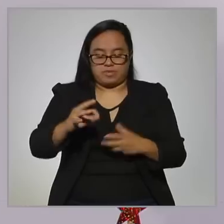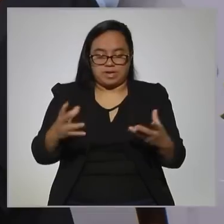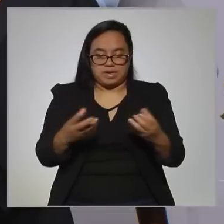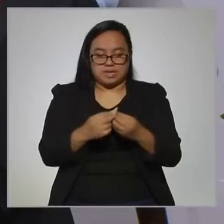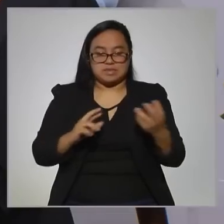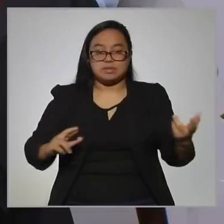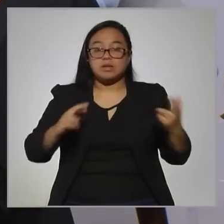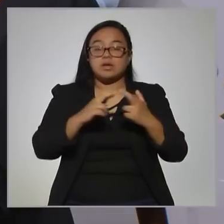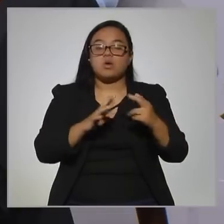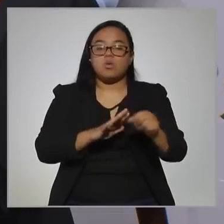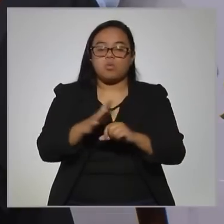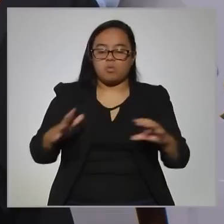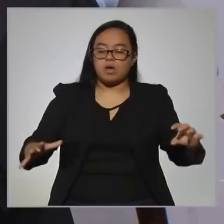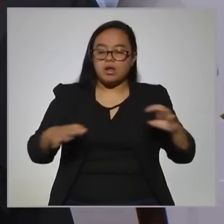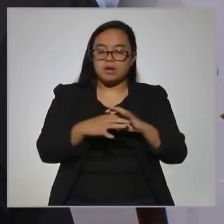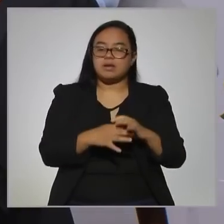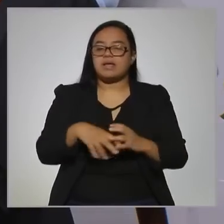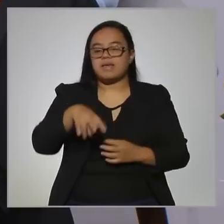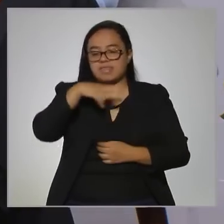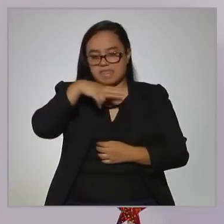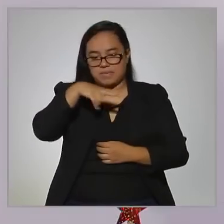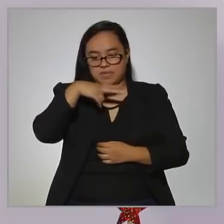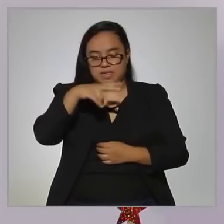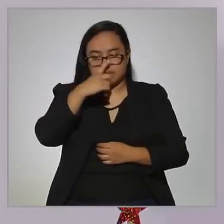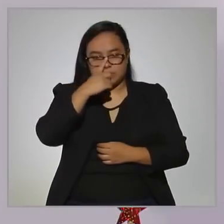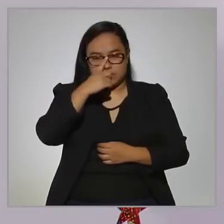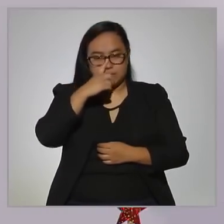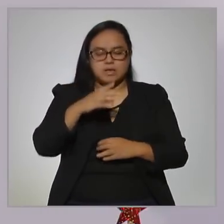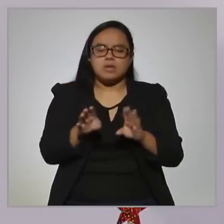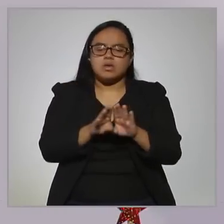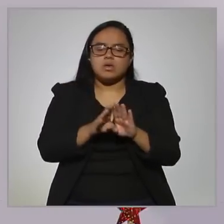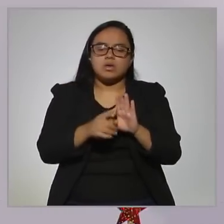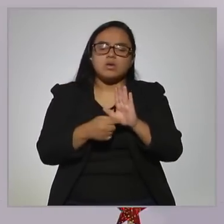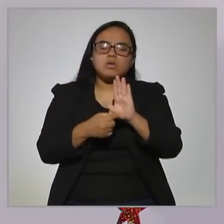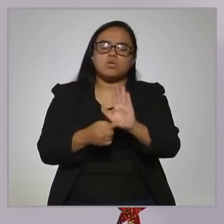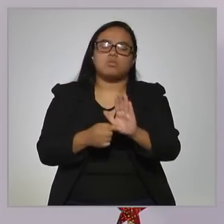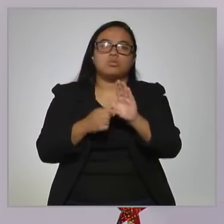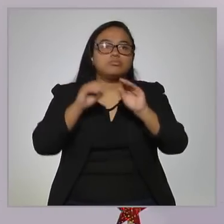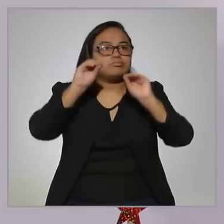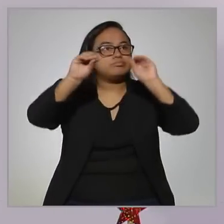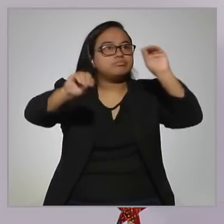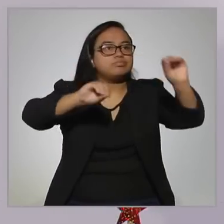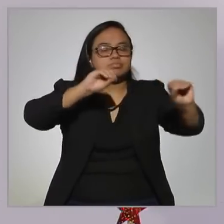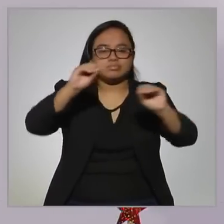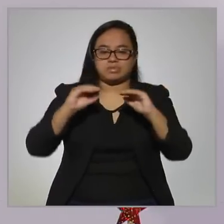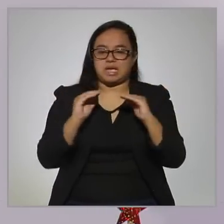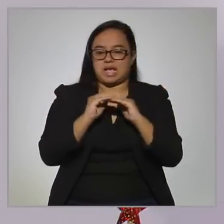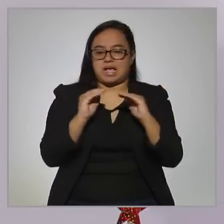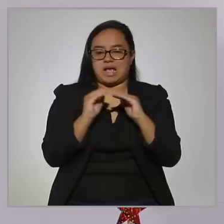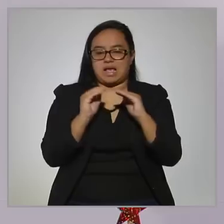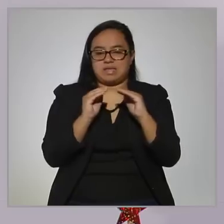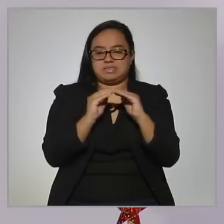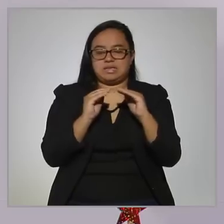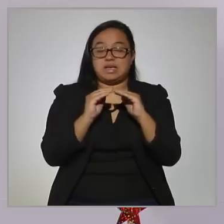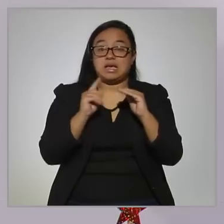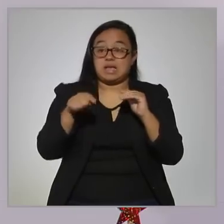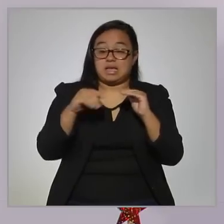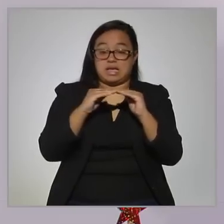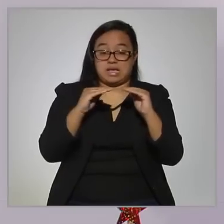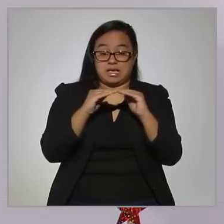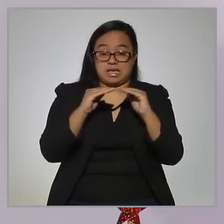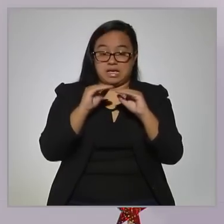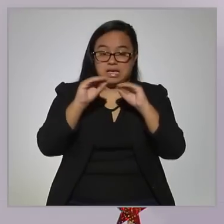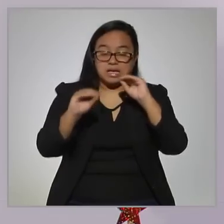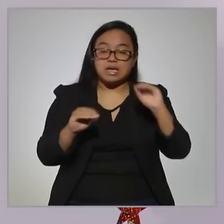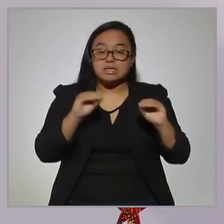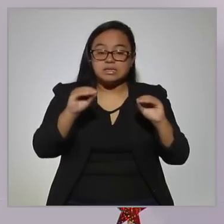que es la Navidad, ¿sí? Y ¿cómo se refleja? En el adorno de la casa, ¿sí? El adorno de la, bueno,